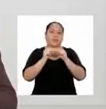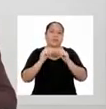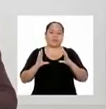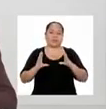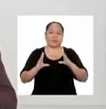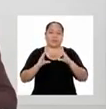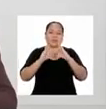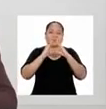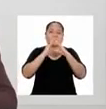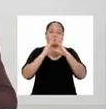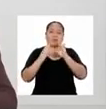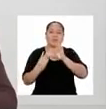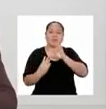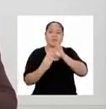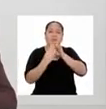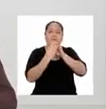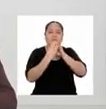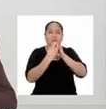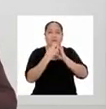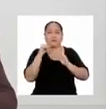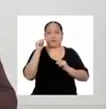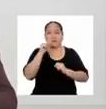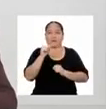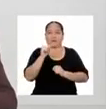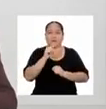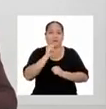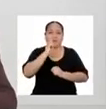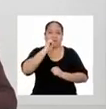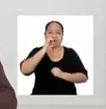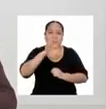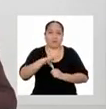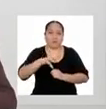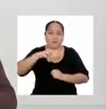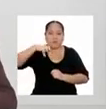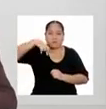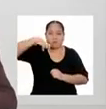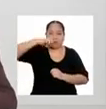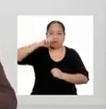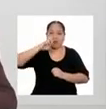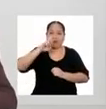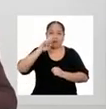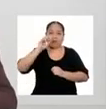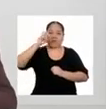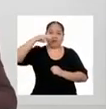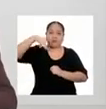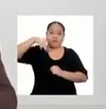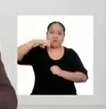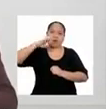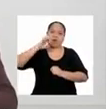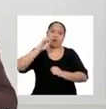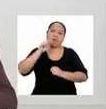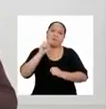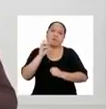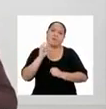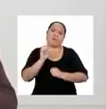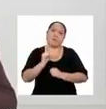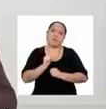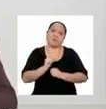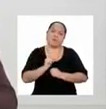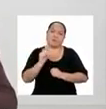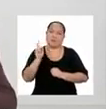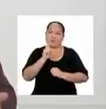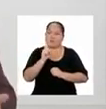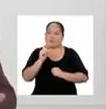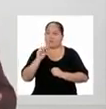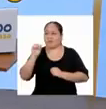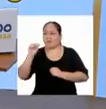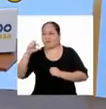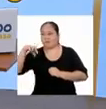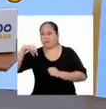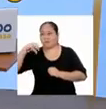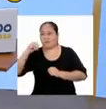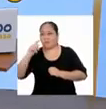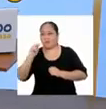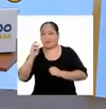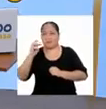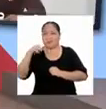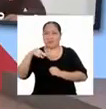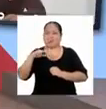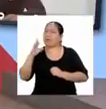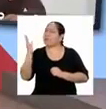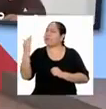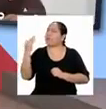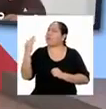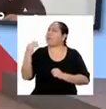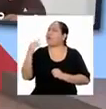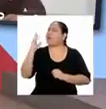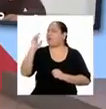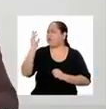pirámide, porque hasta ahora no hemos mencionado el perímetro de la base de la pirámide ni la apotema para nada. A ver,